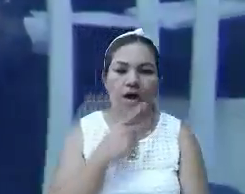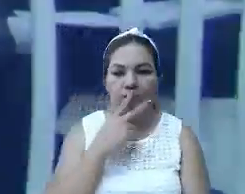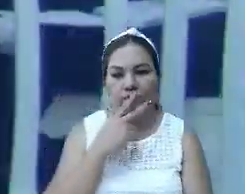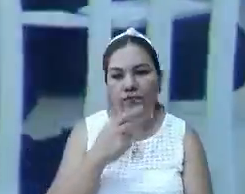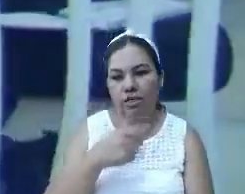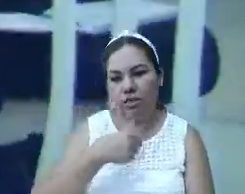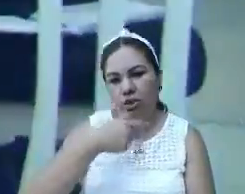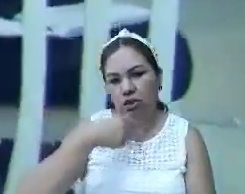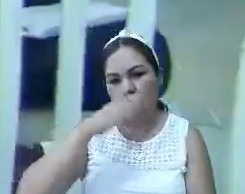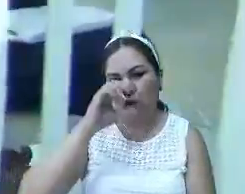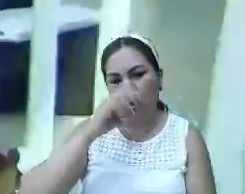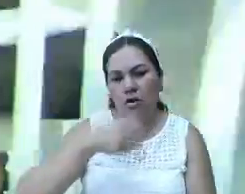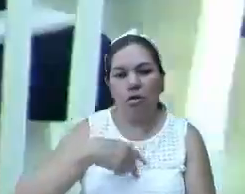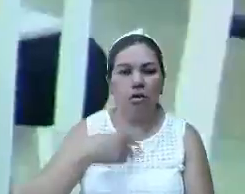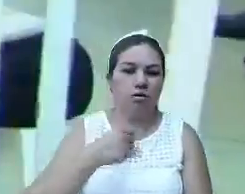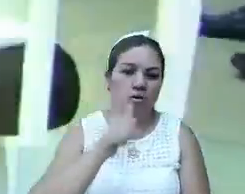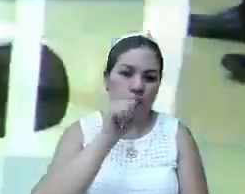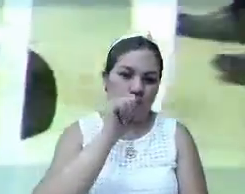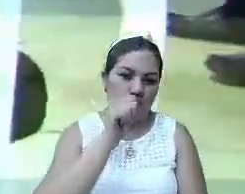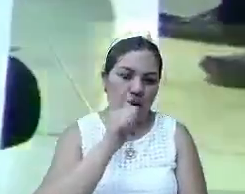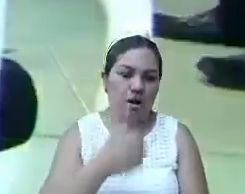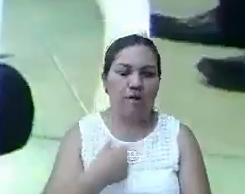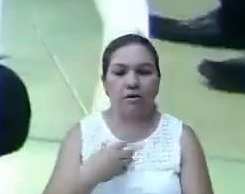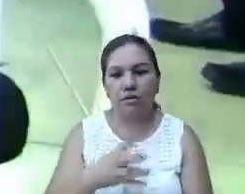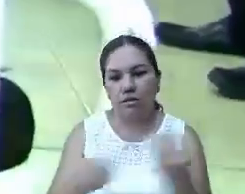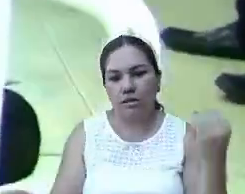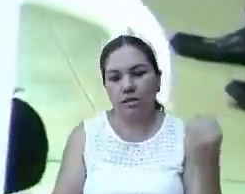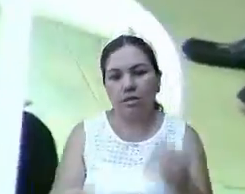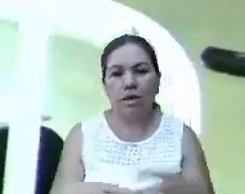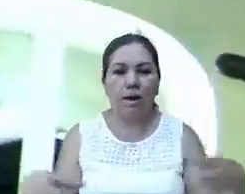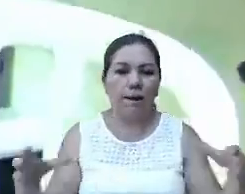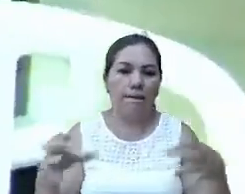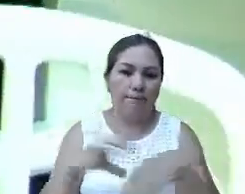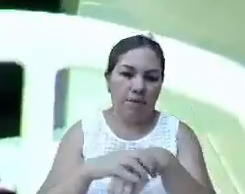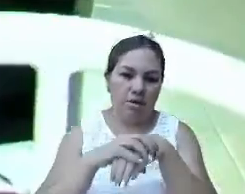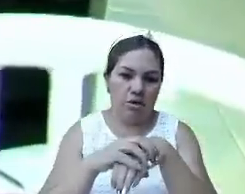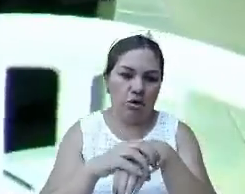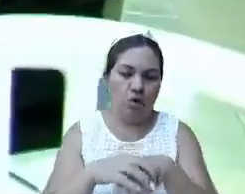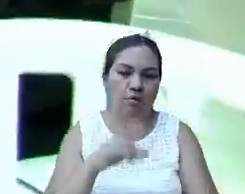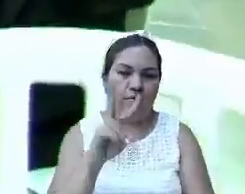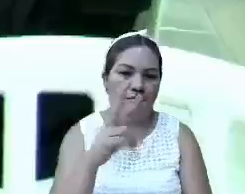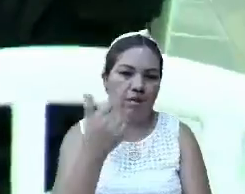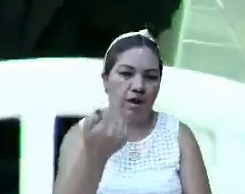Deje esa manga de vagabundo y véngase a Cristo. ¿Cuánto dicen amén?